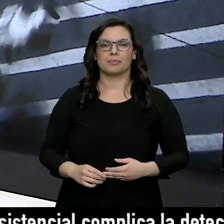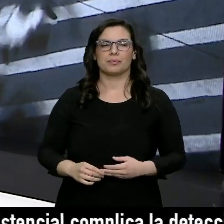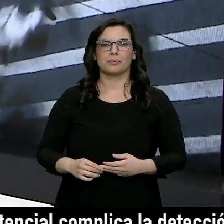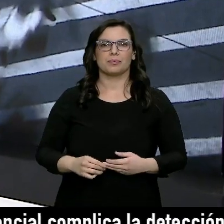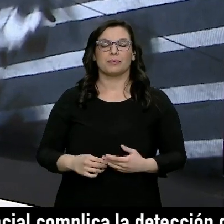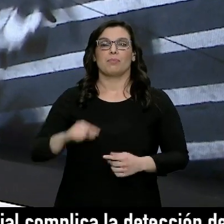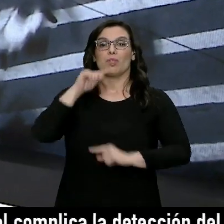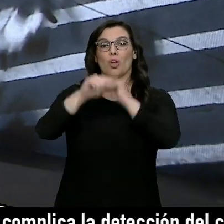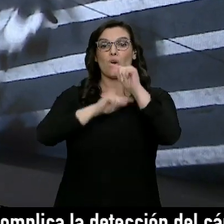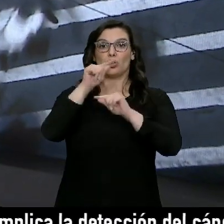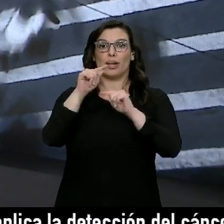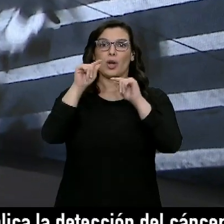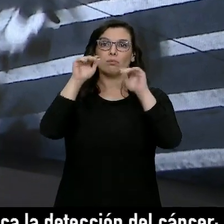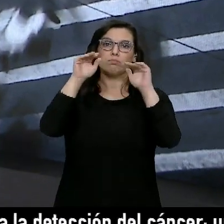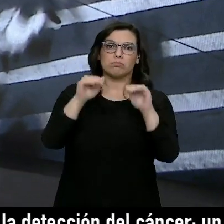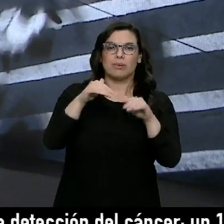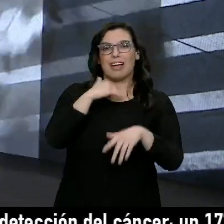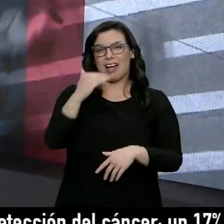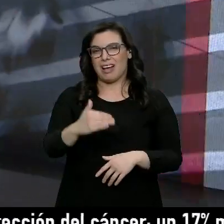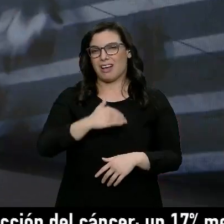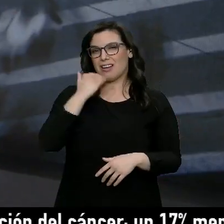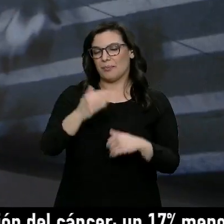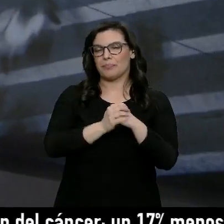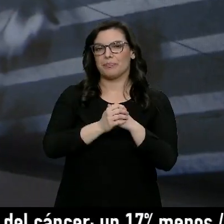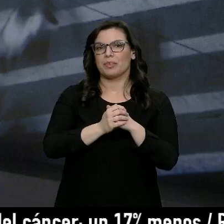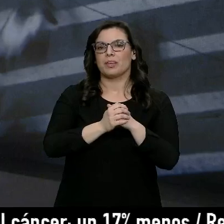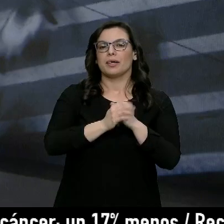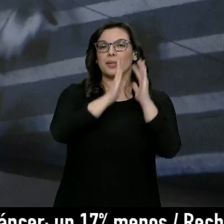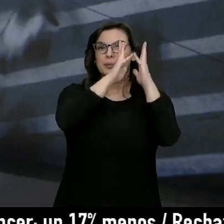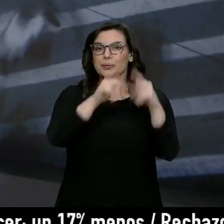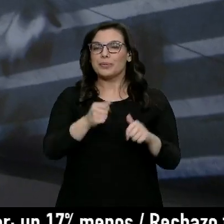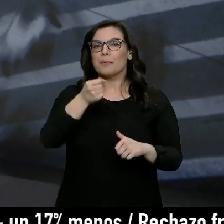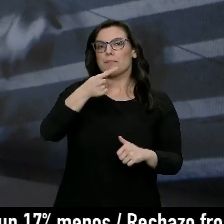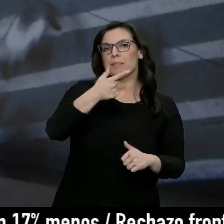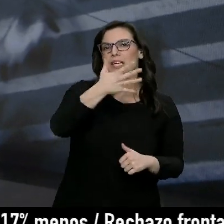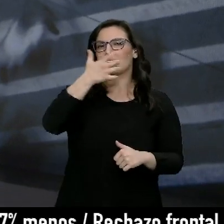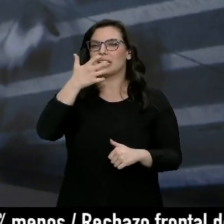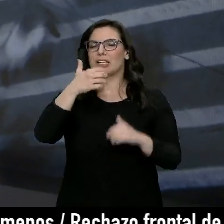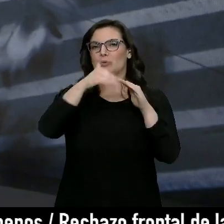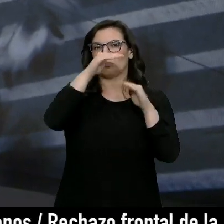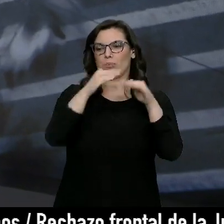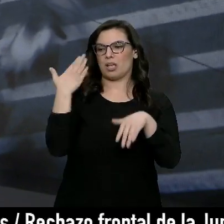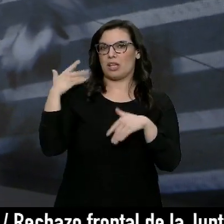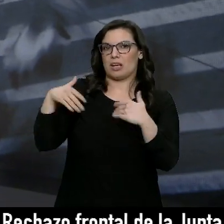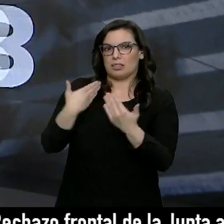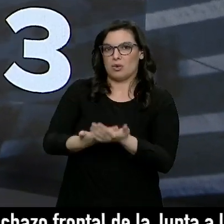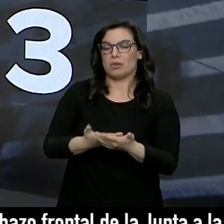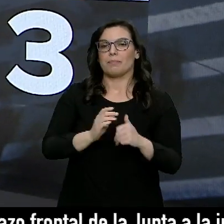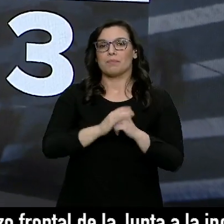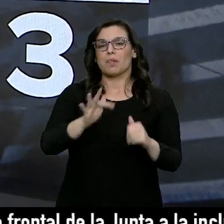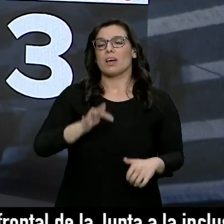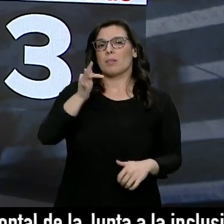Los contagios han descendido levemente. Se han registrado algo más de 1.500 casos en el último día. Además,